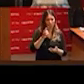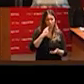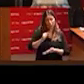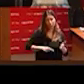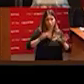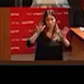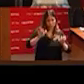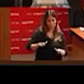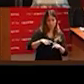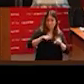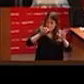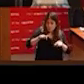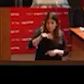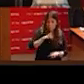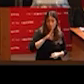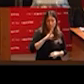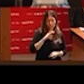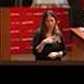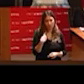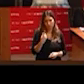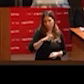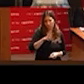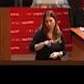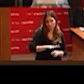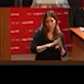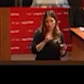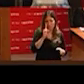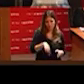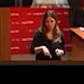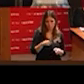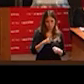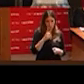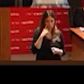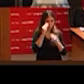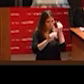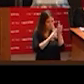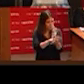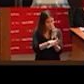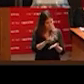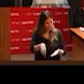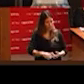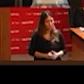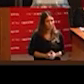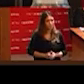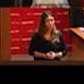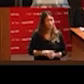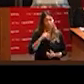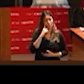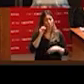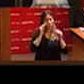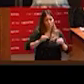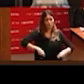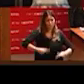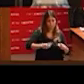contratación Y esto es algo que que nos valemos de ello y por lo tanto también hay que hay que plantearlo costes de formación